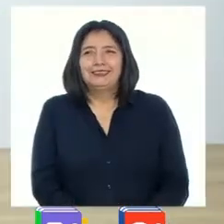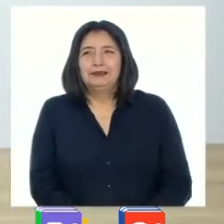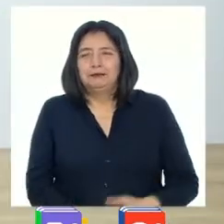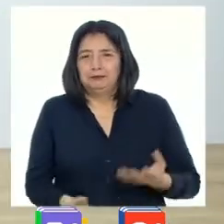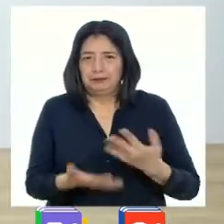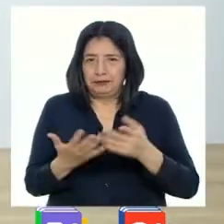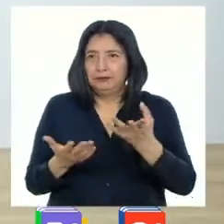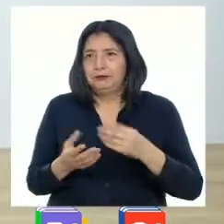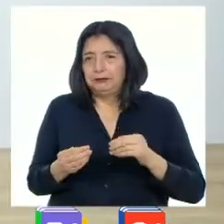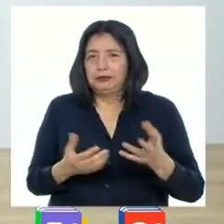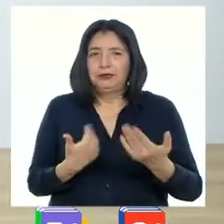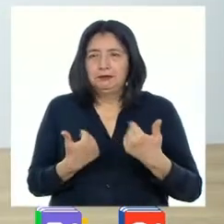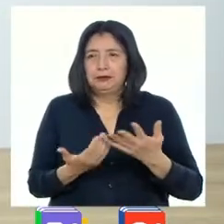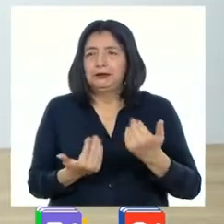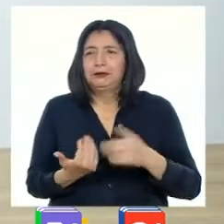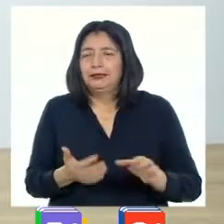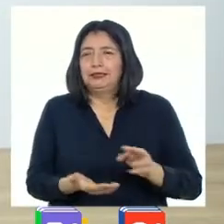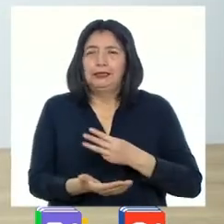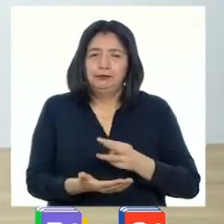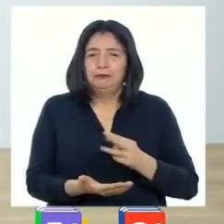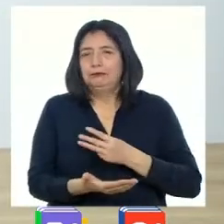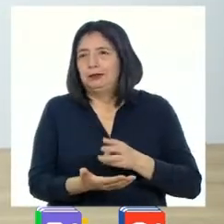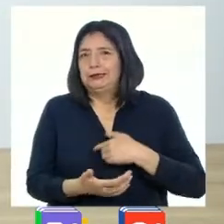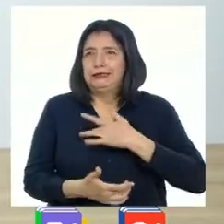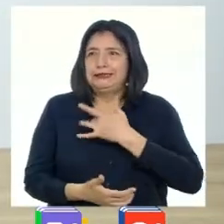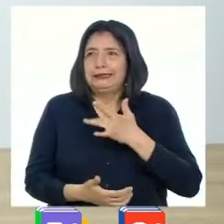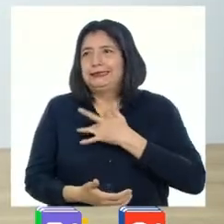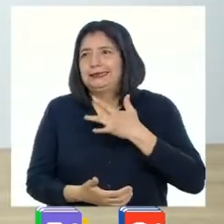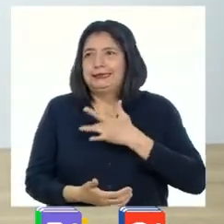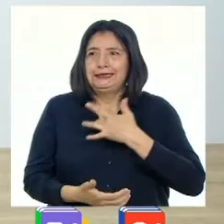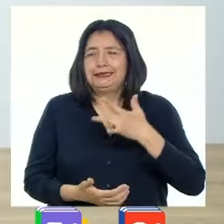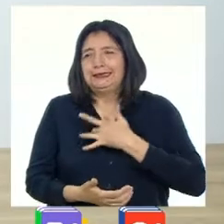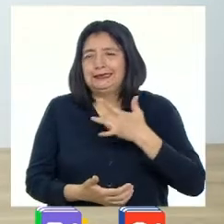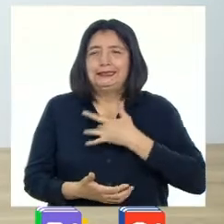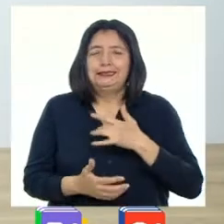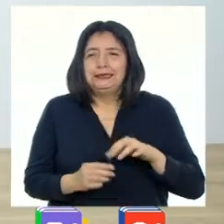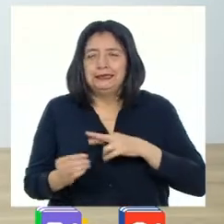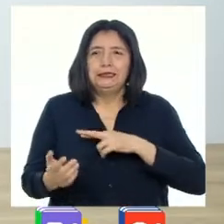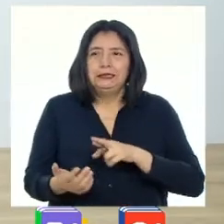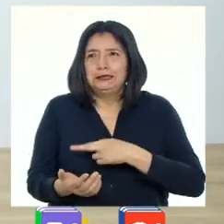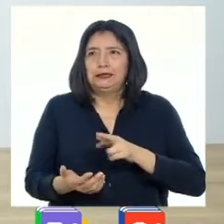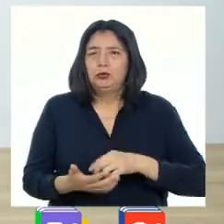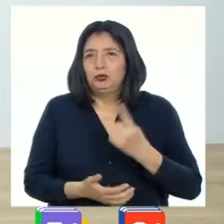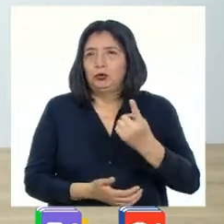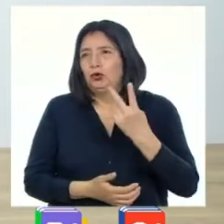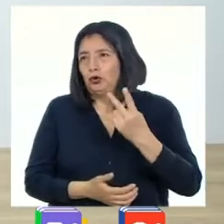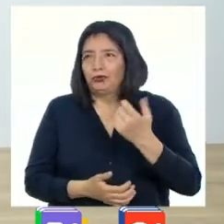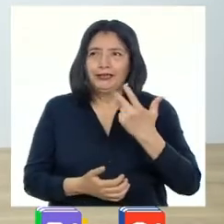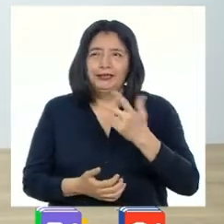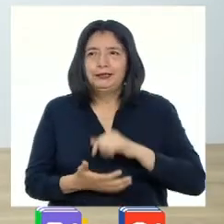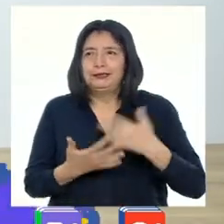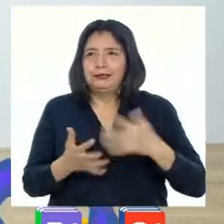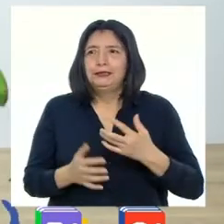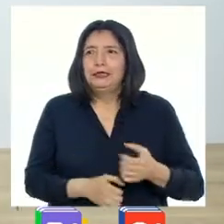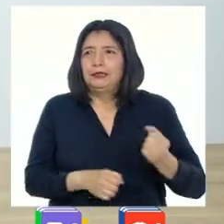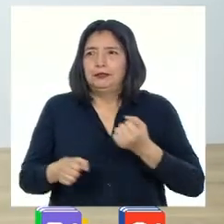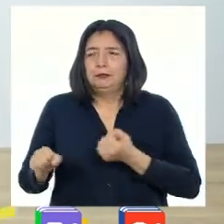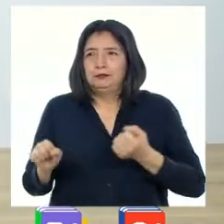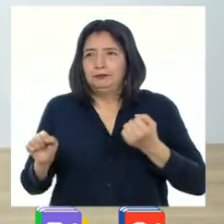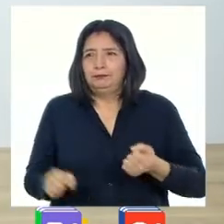Ah, muy bien, ajá, la música. Siente el ritmo y en 1, 2, 3, ¡va!